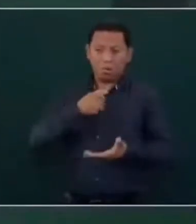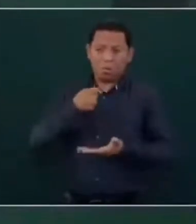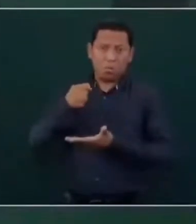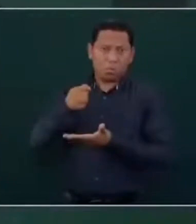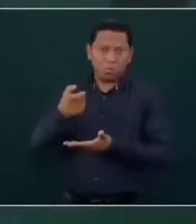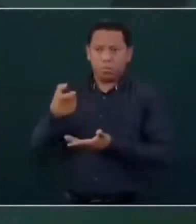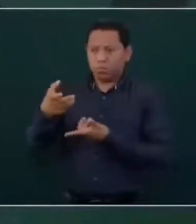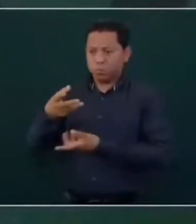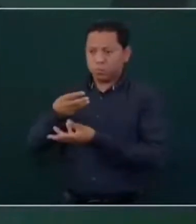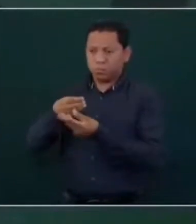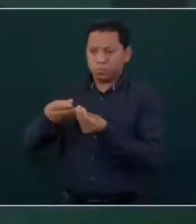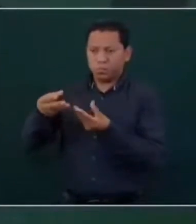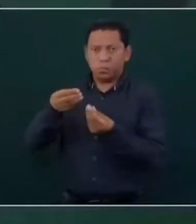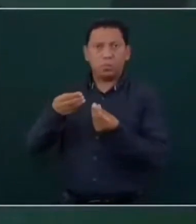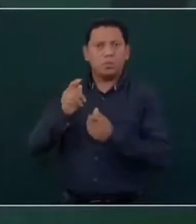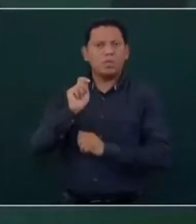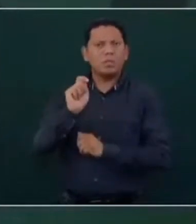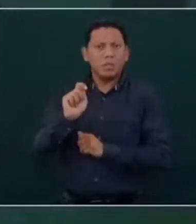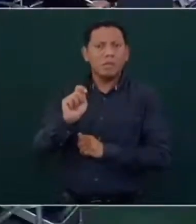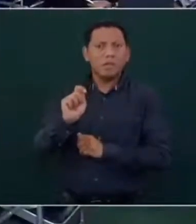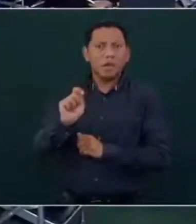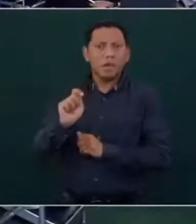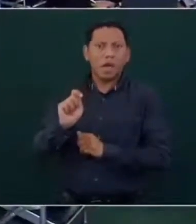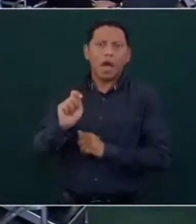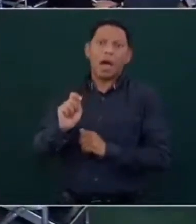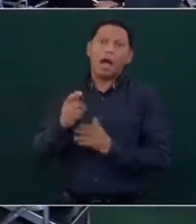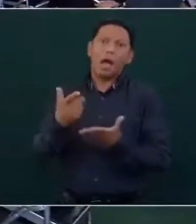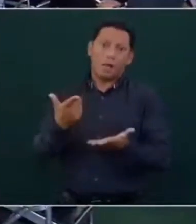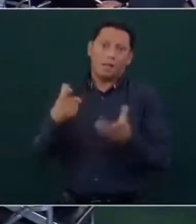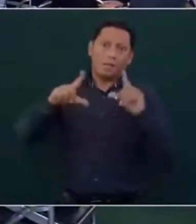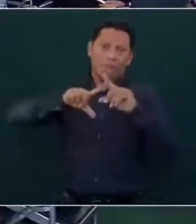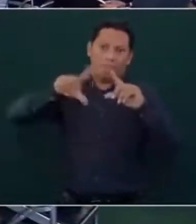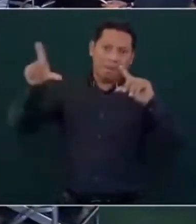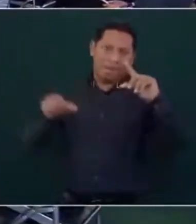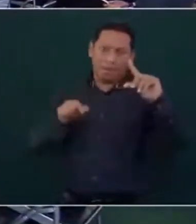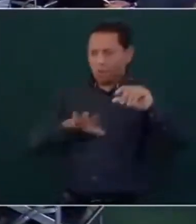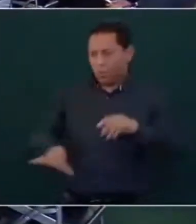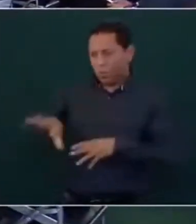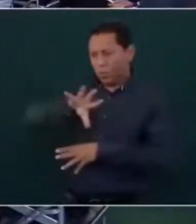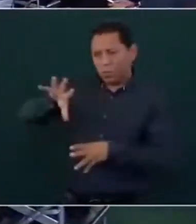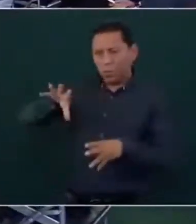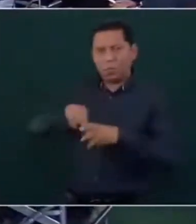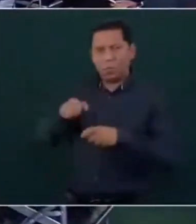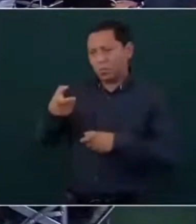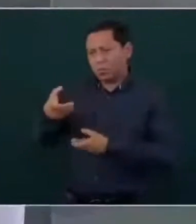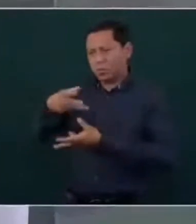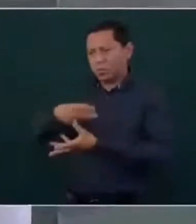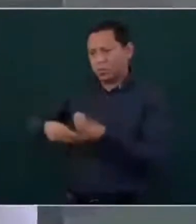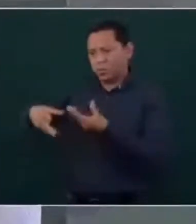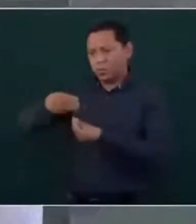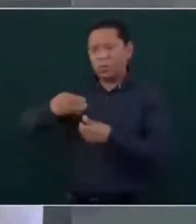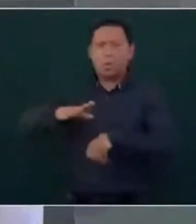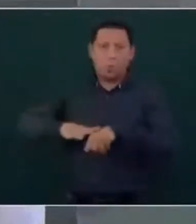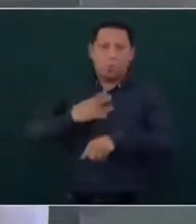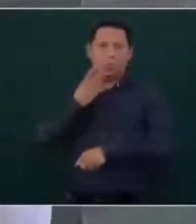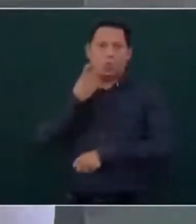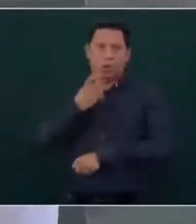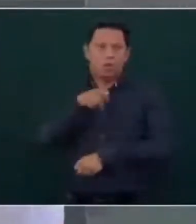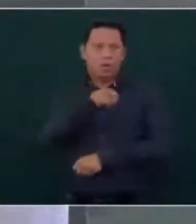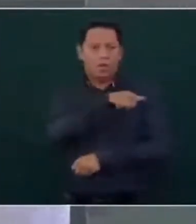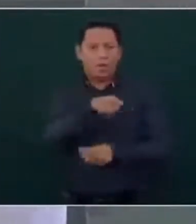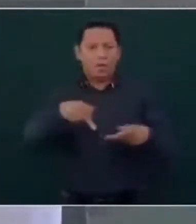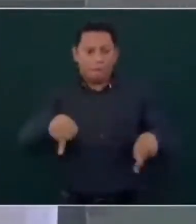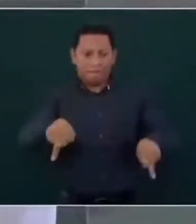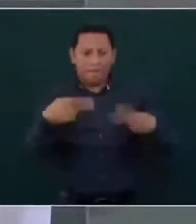Y eso es lo que fortalece el mercado interno. Por eso se beneficia el comercio, por